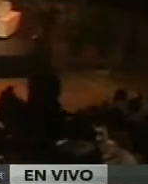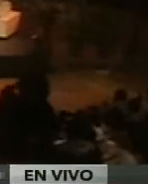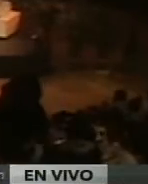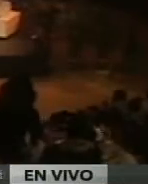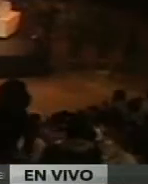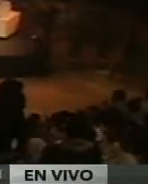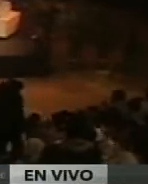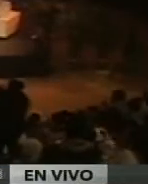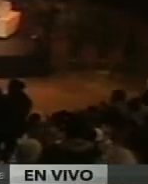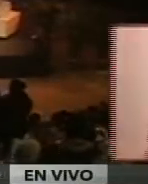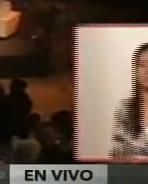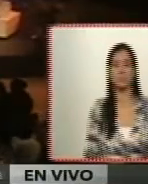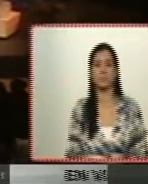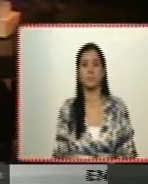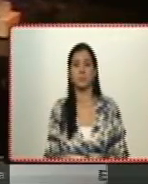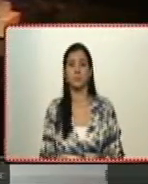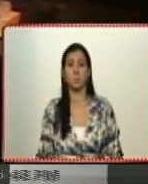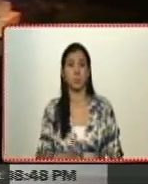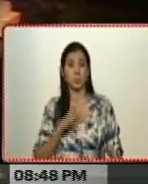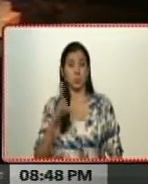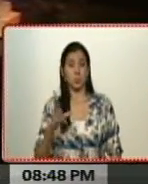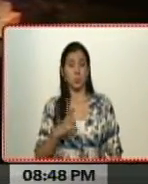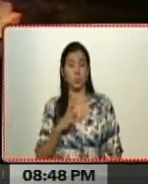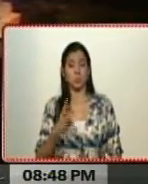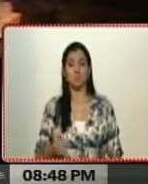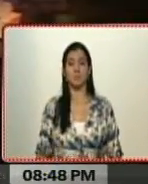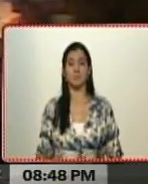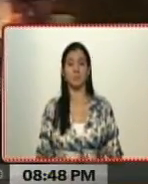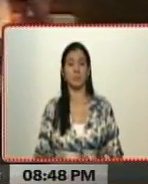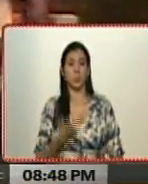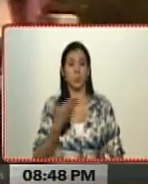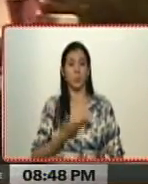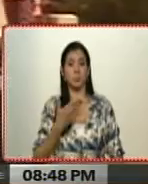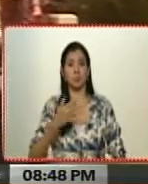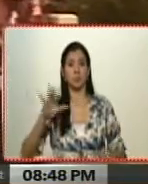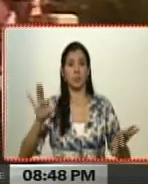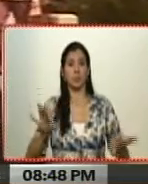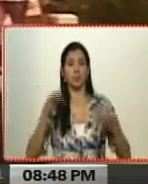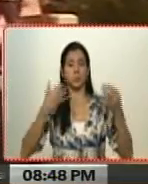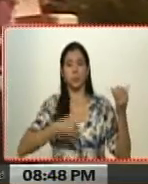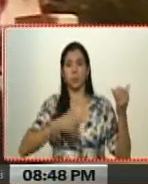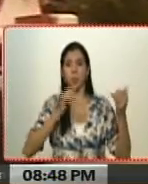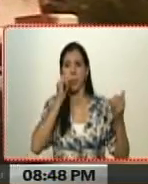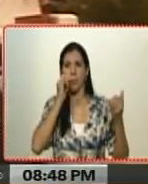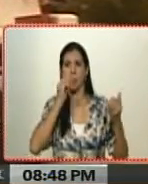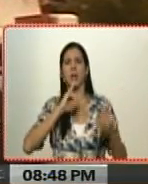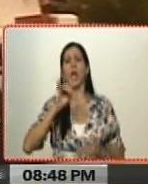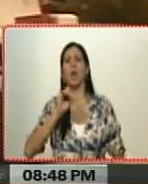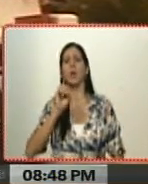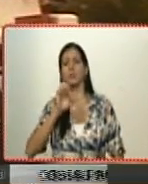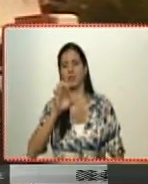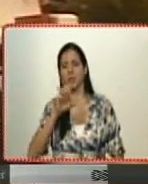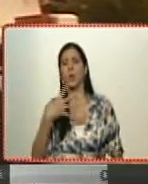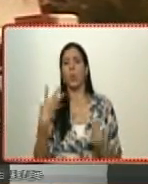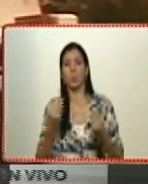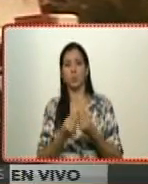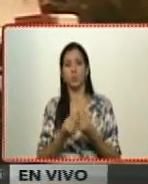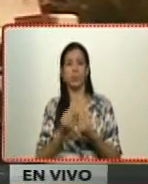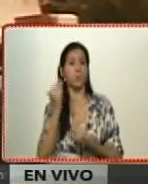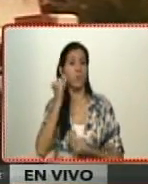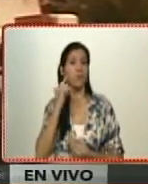Se encuentra engalanando a este concierto el artista José Delgado, acompañado de la